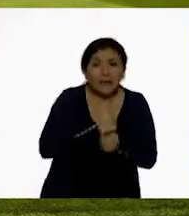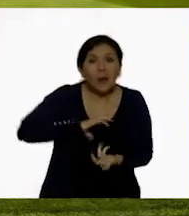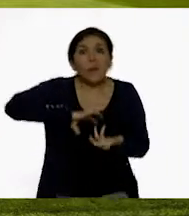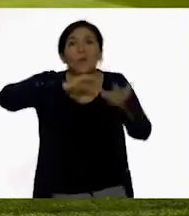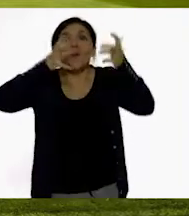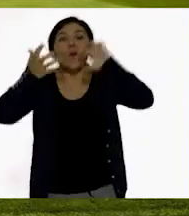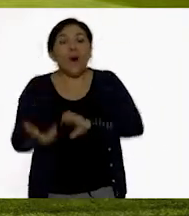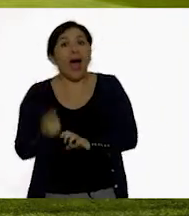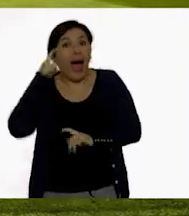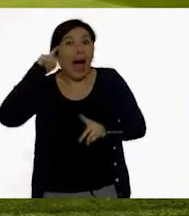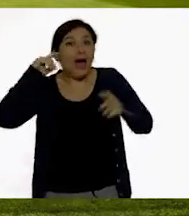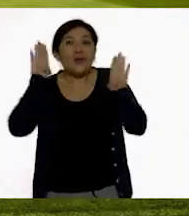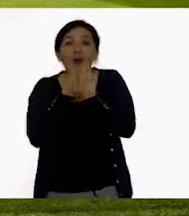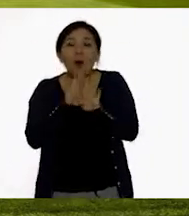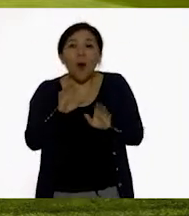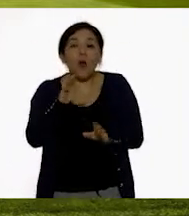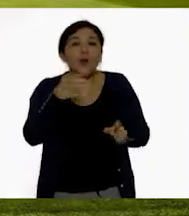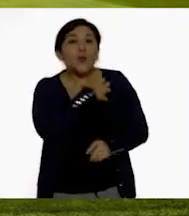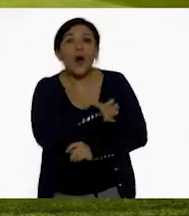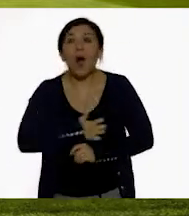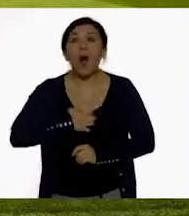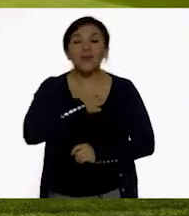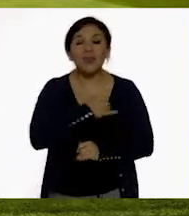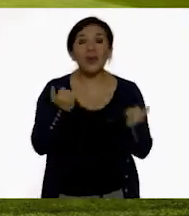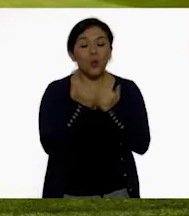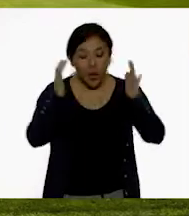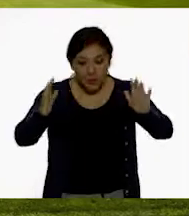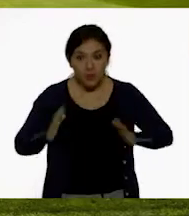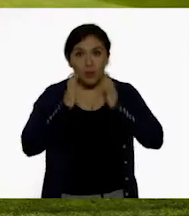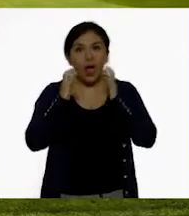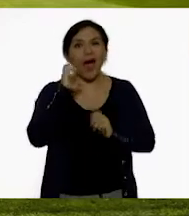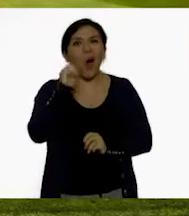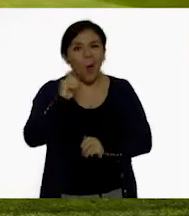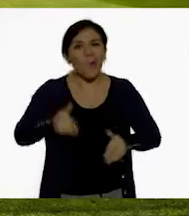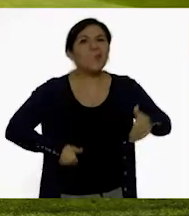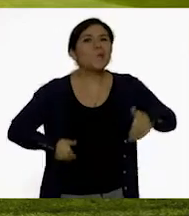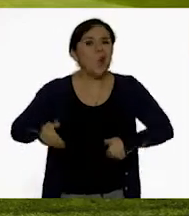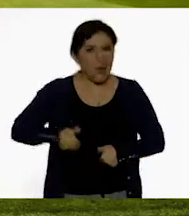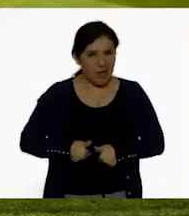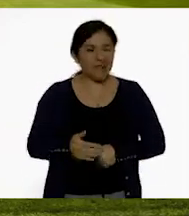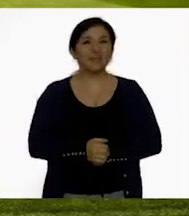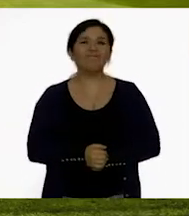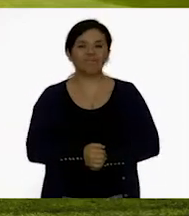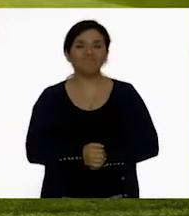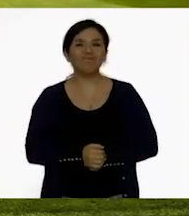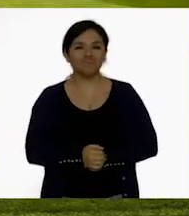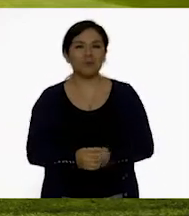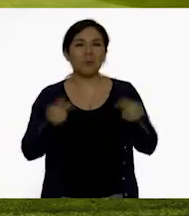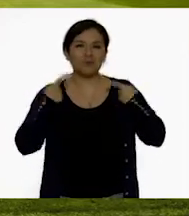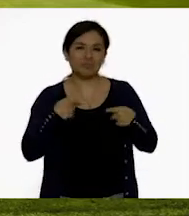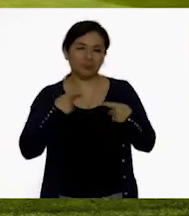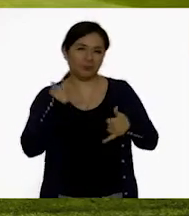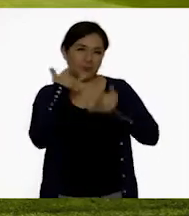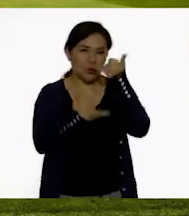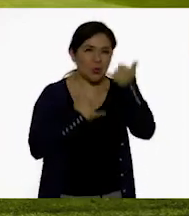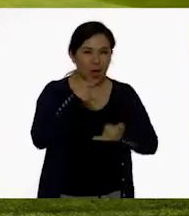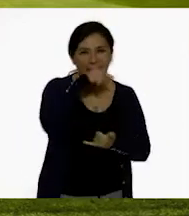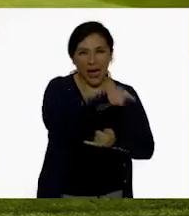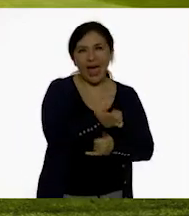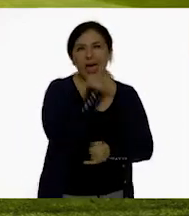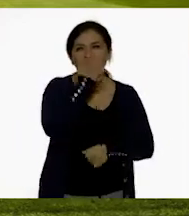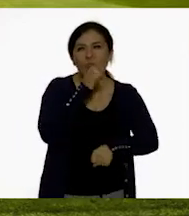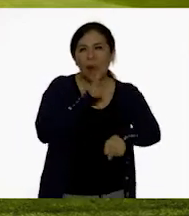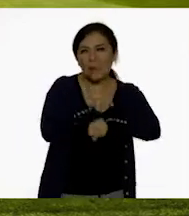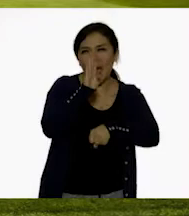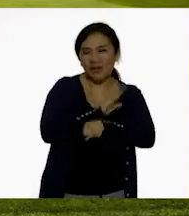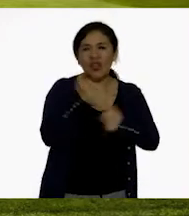euforia y del asombro a la molestia. Un poco desanimados los jugadores de la República del Brasil,